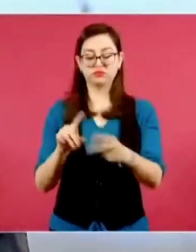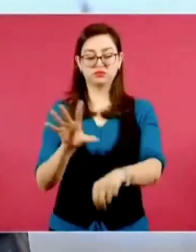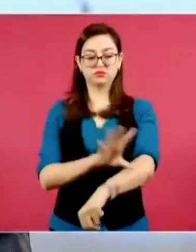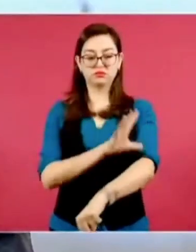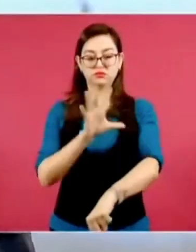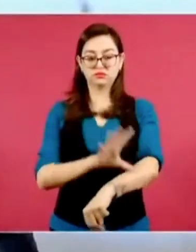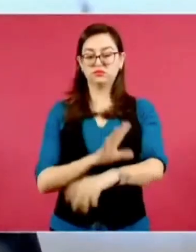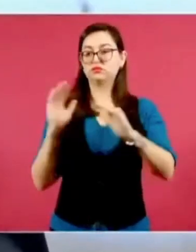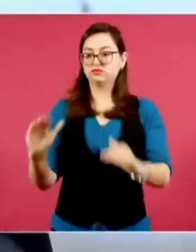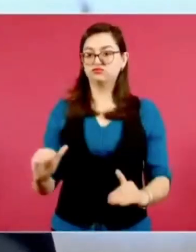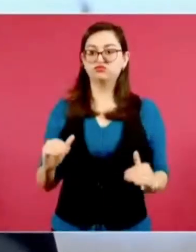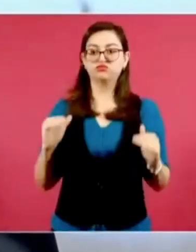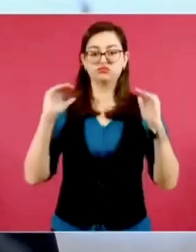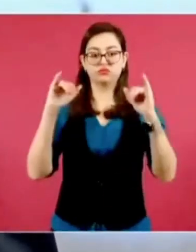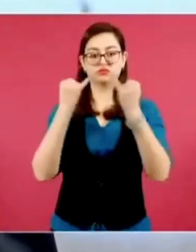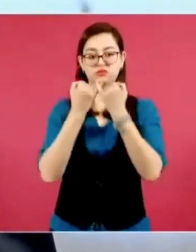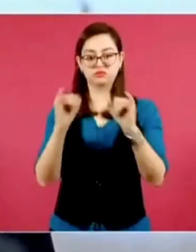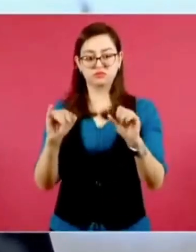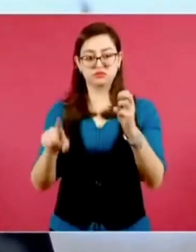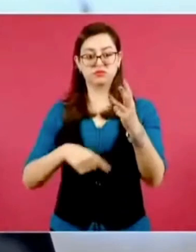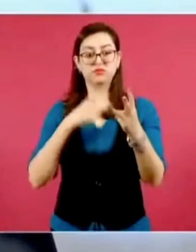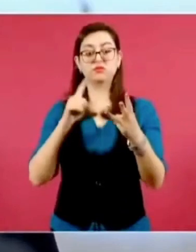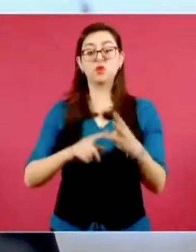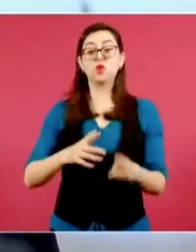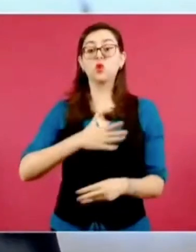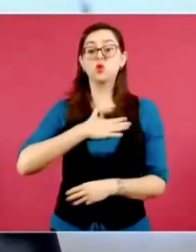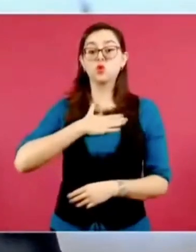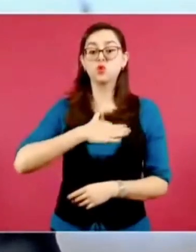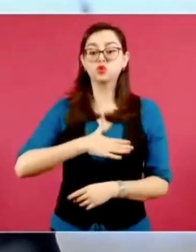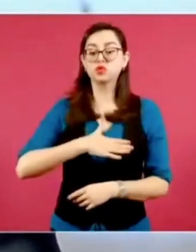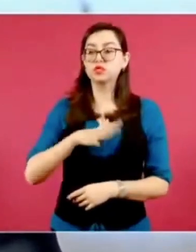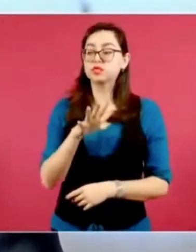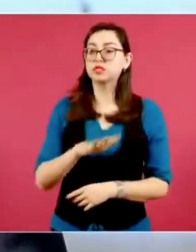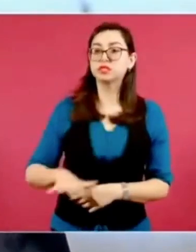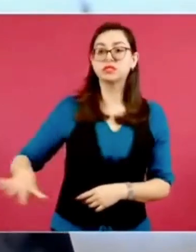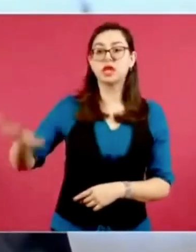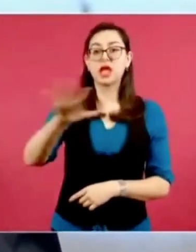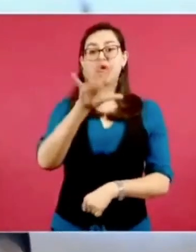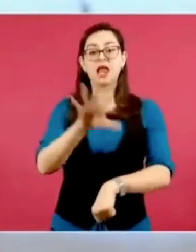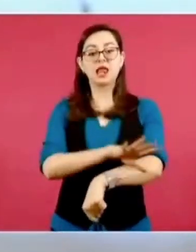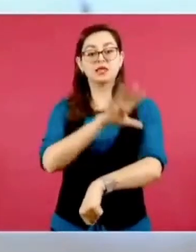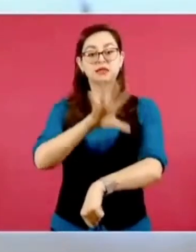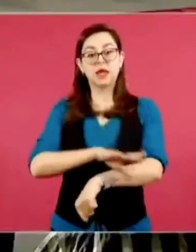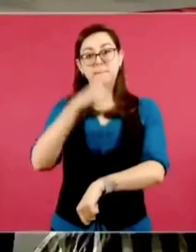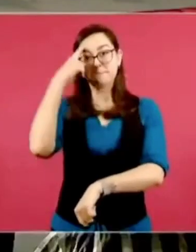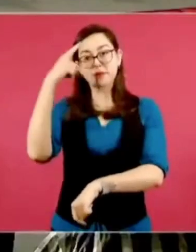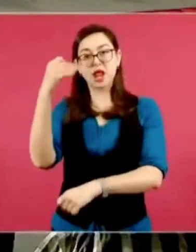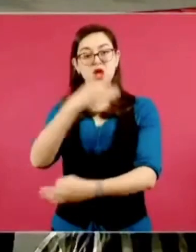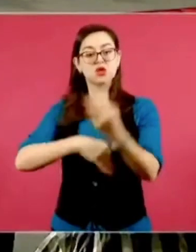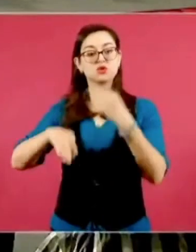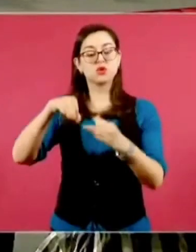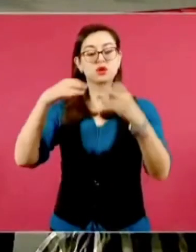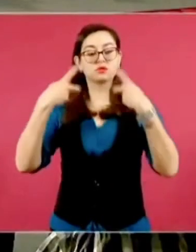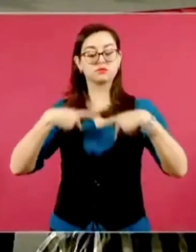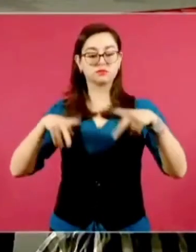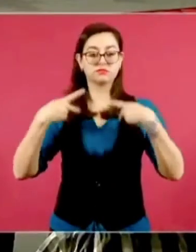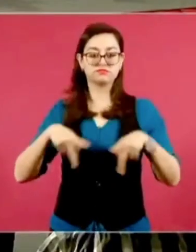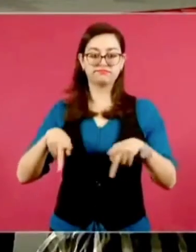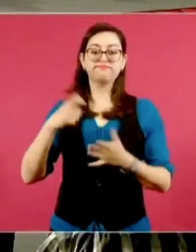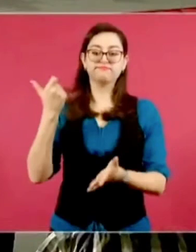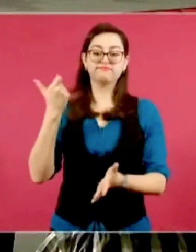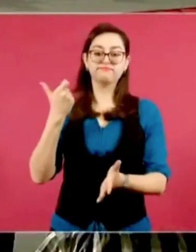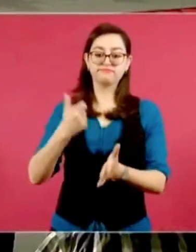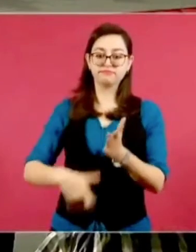justicia social, electricidad para todos al menor precio posible. Eso sería en términos generales. Muchas gracias.